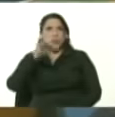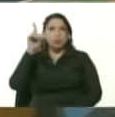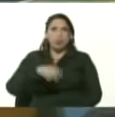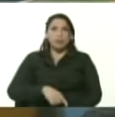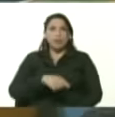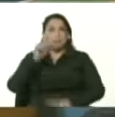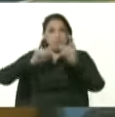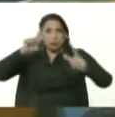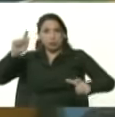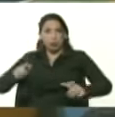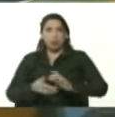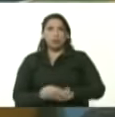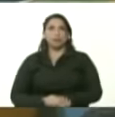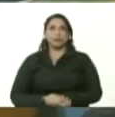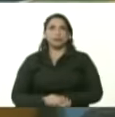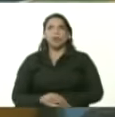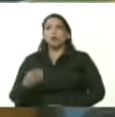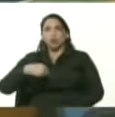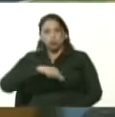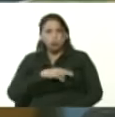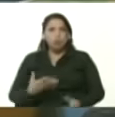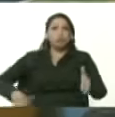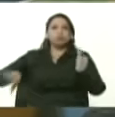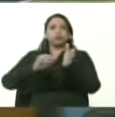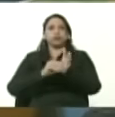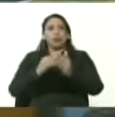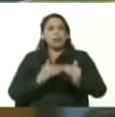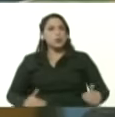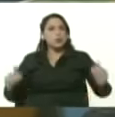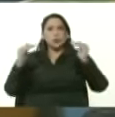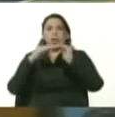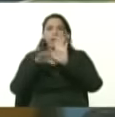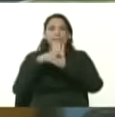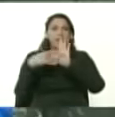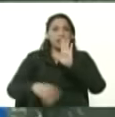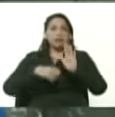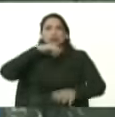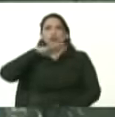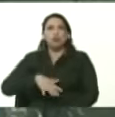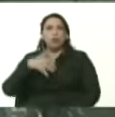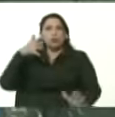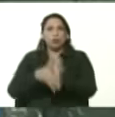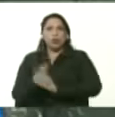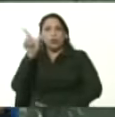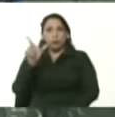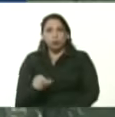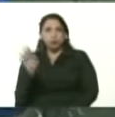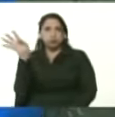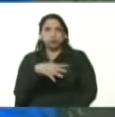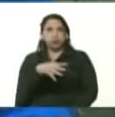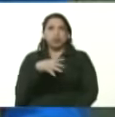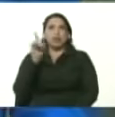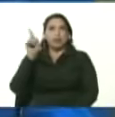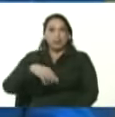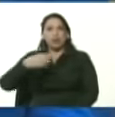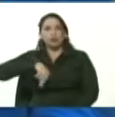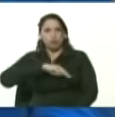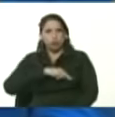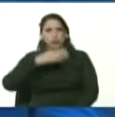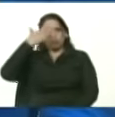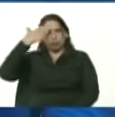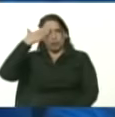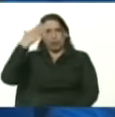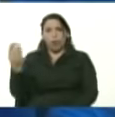gentilicio. Ratificamos igualmente nuestros derechos históricos sobre la Guayana Esequiba y reivindicamos